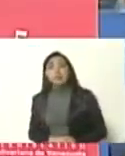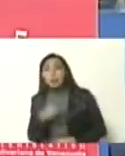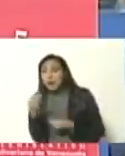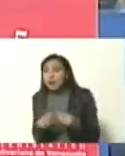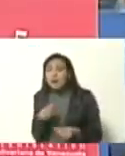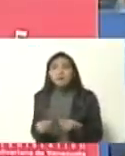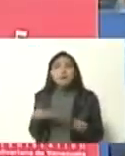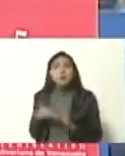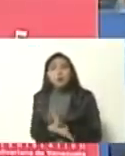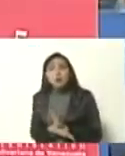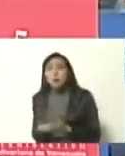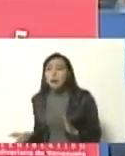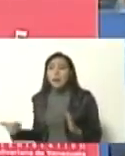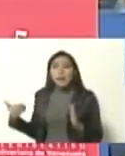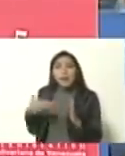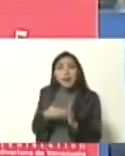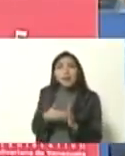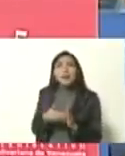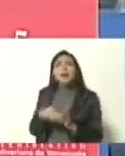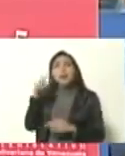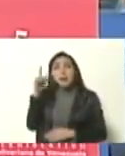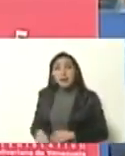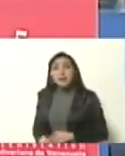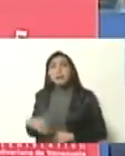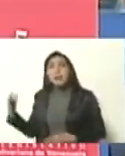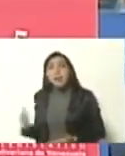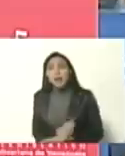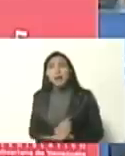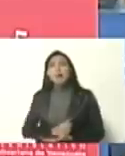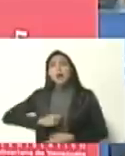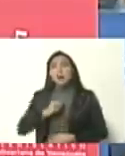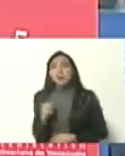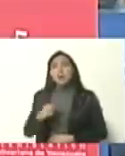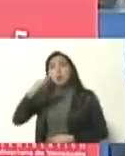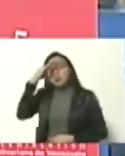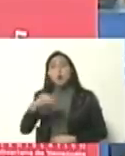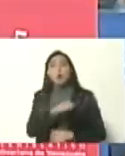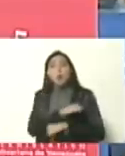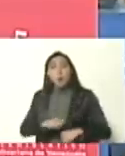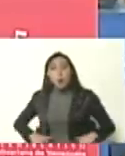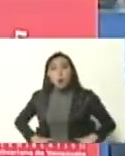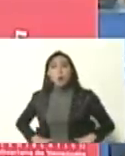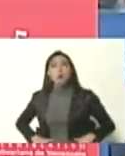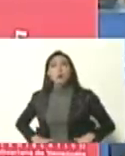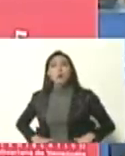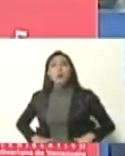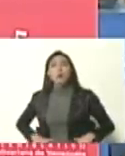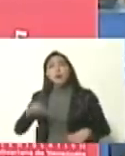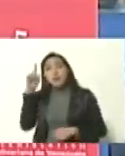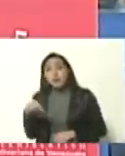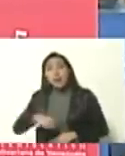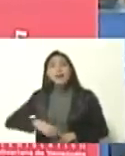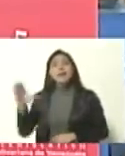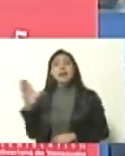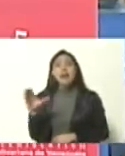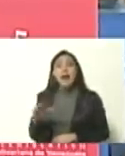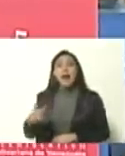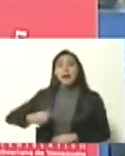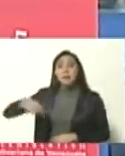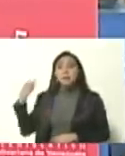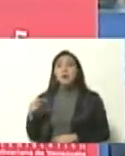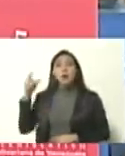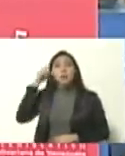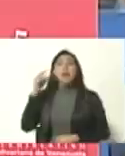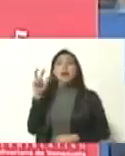que fue repelido por la Fuerza Armada Nacional Bolivariana, por la Policía Nacional, por el pueblo de la localidad de Choao, el pasado